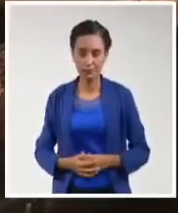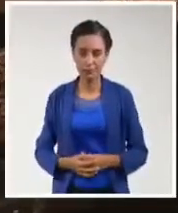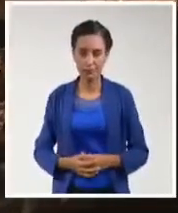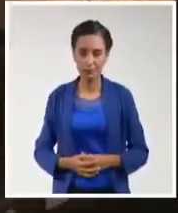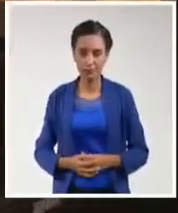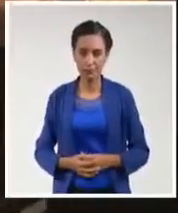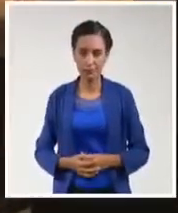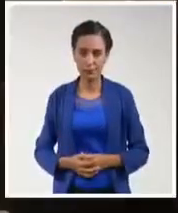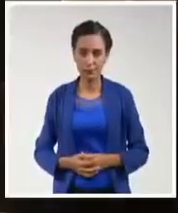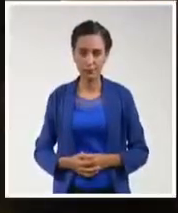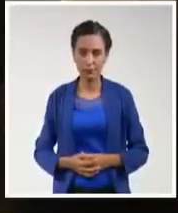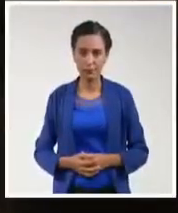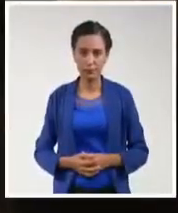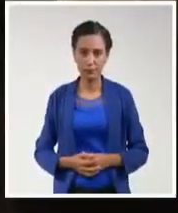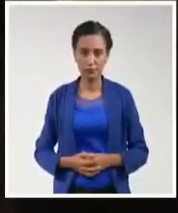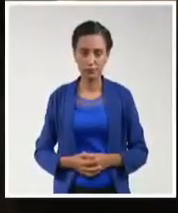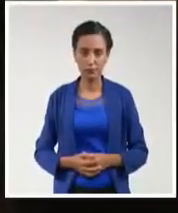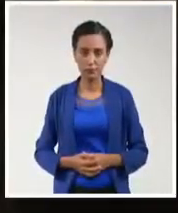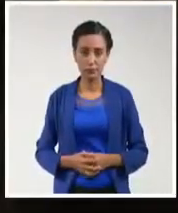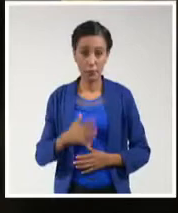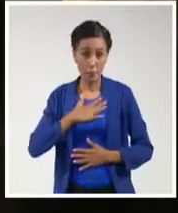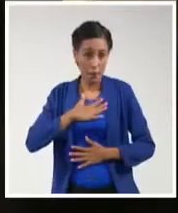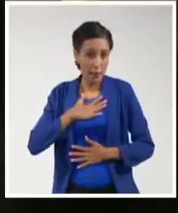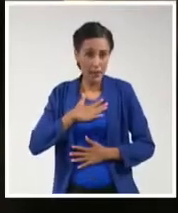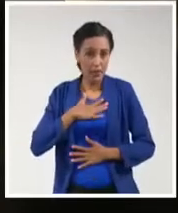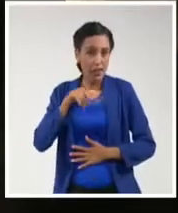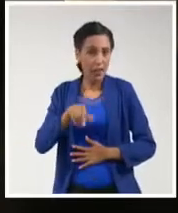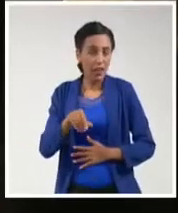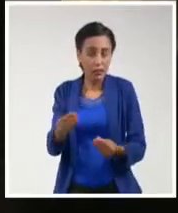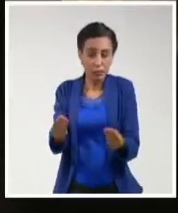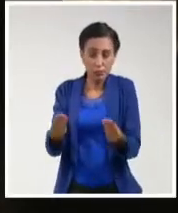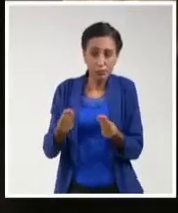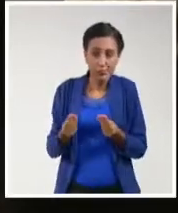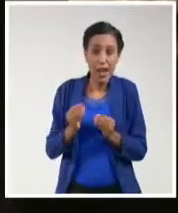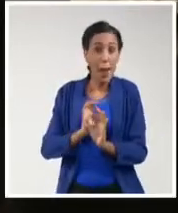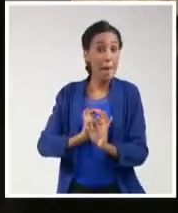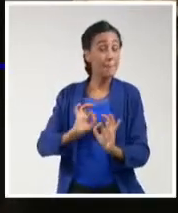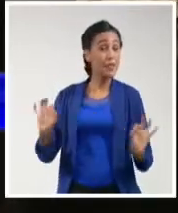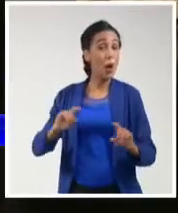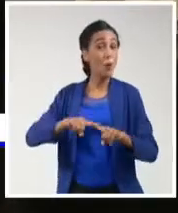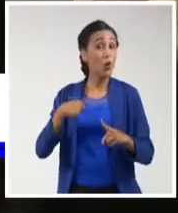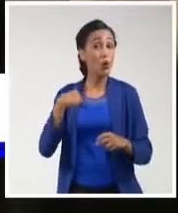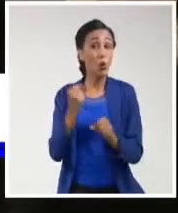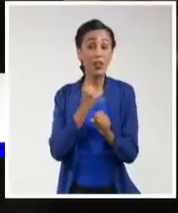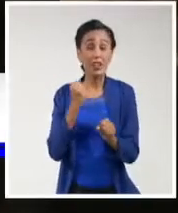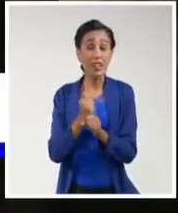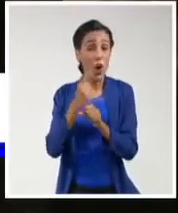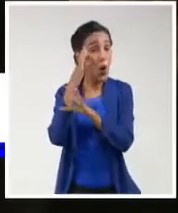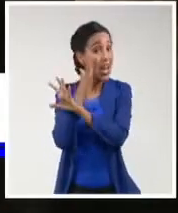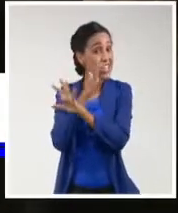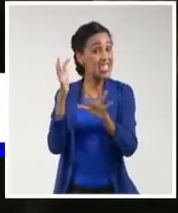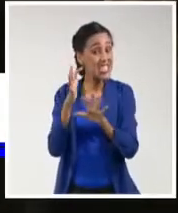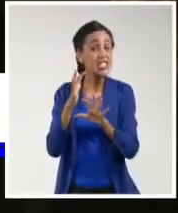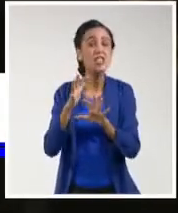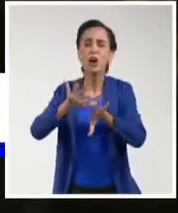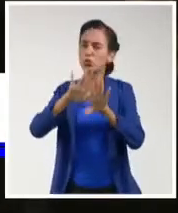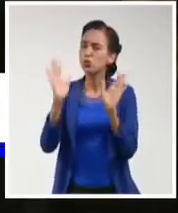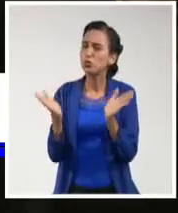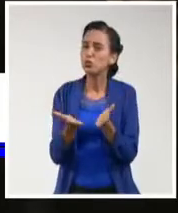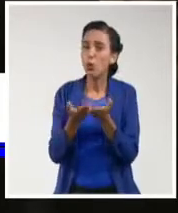Para mí es un galardón muy especial porque he trabajado esta ciencia casi toda mi vida y me